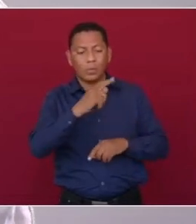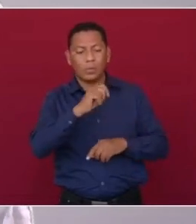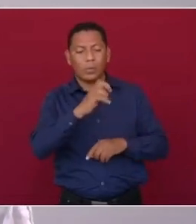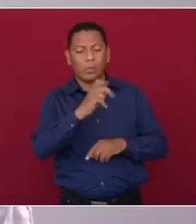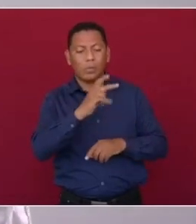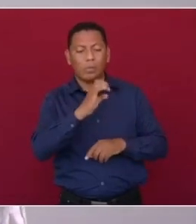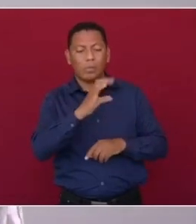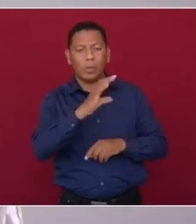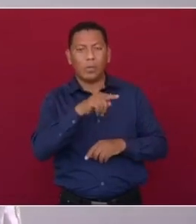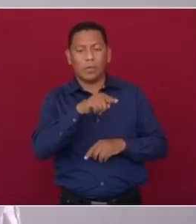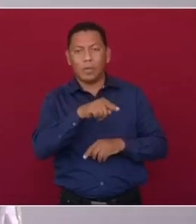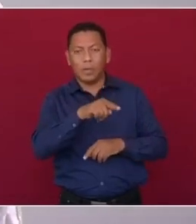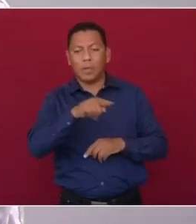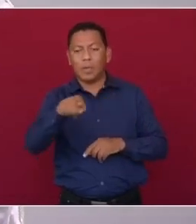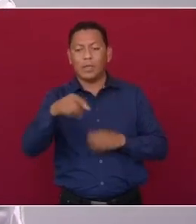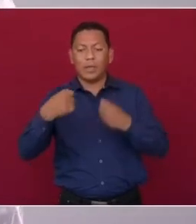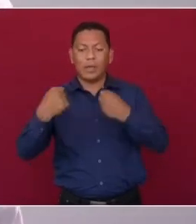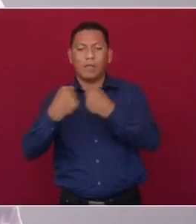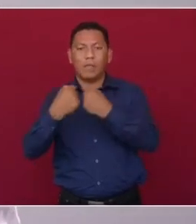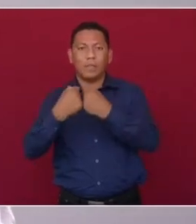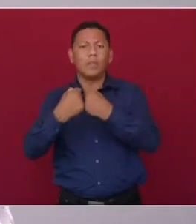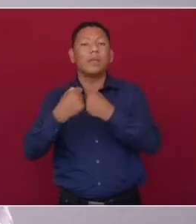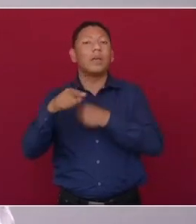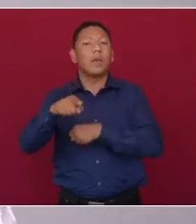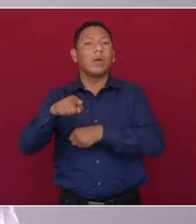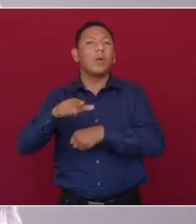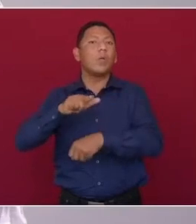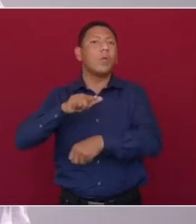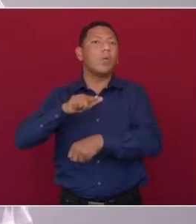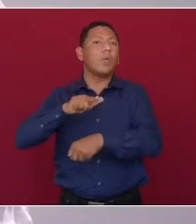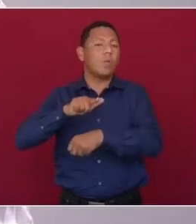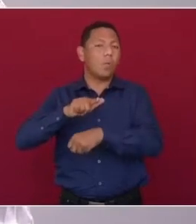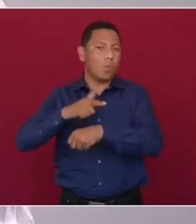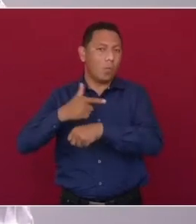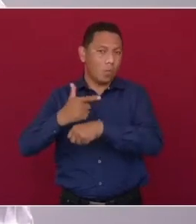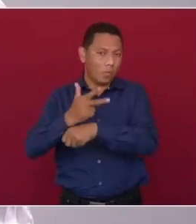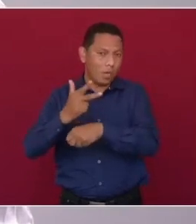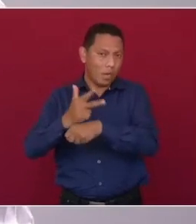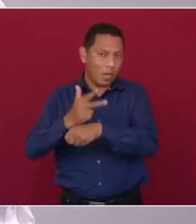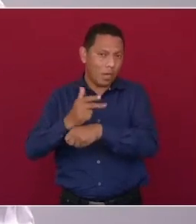del Istmo hasta la frontera con Guatemala.